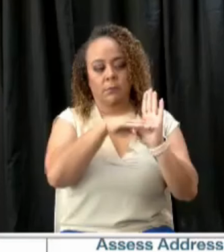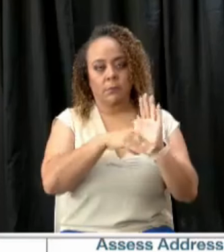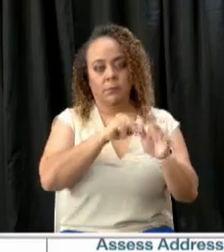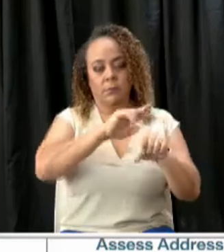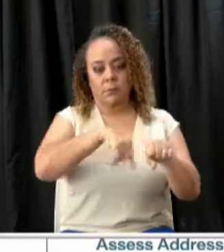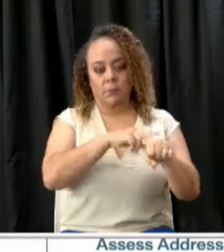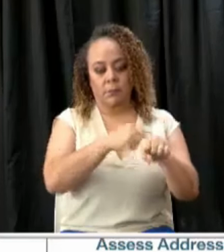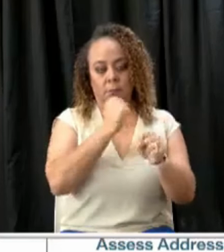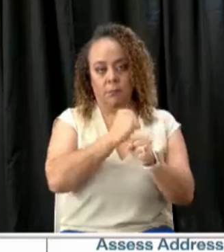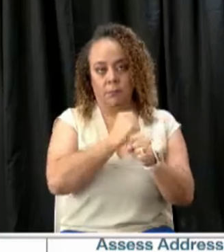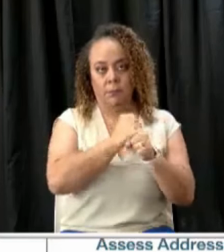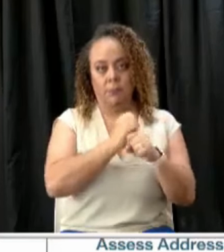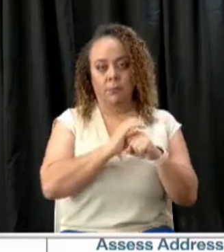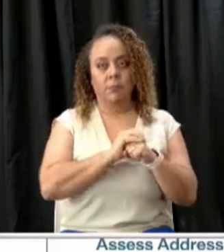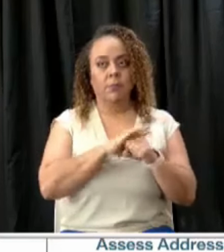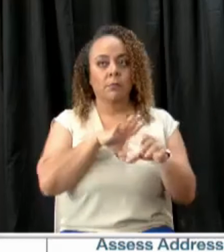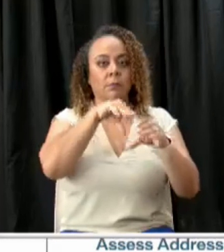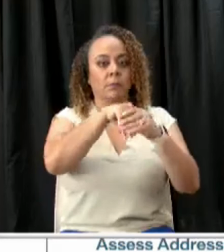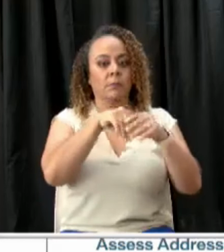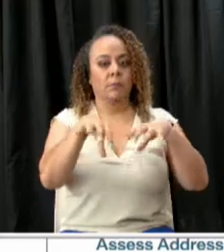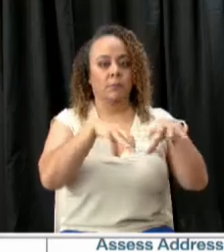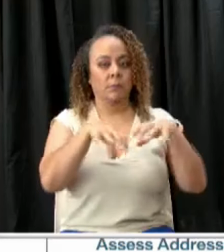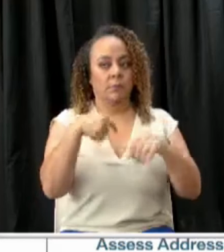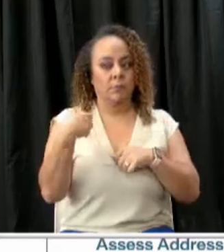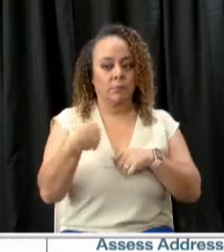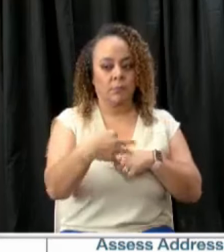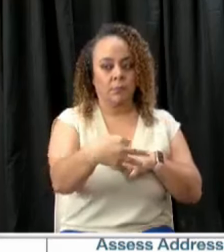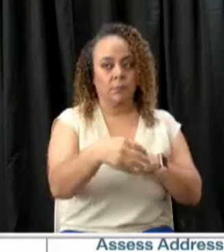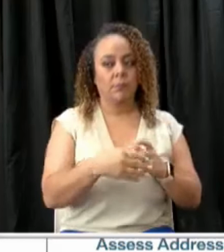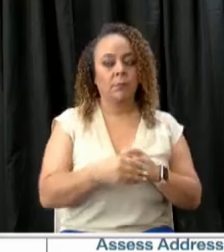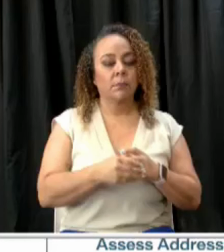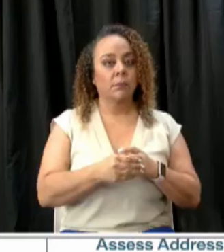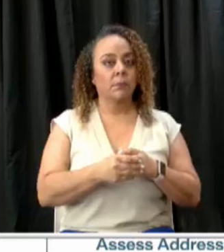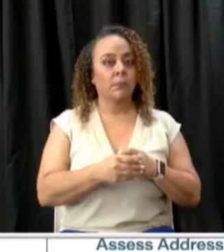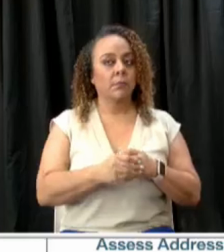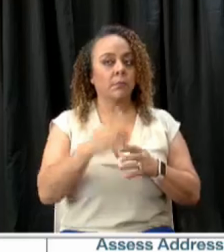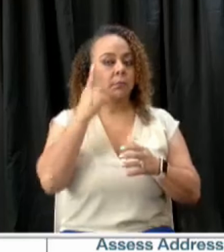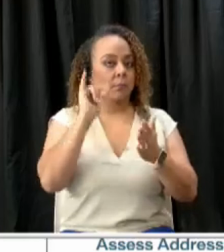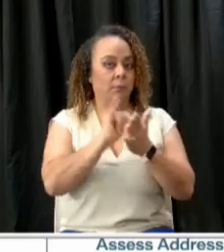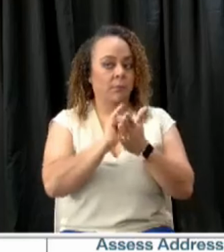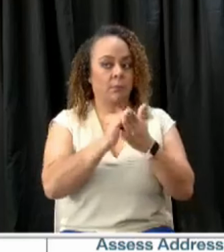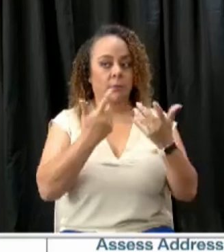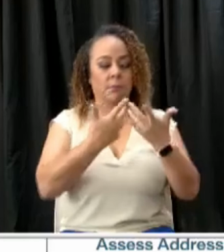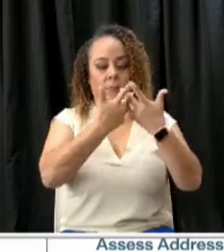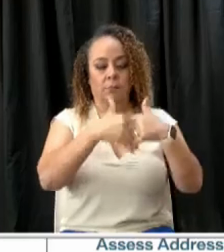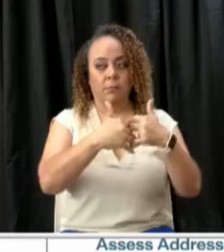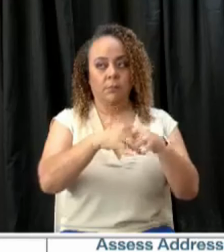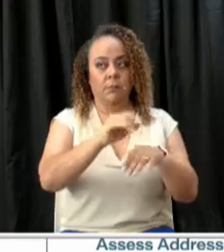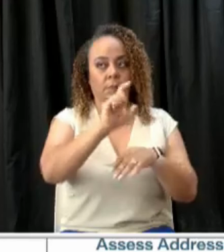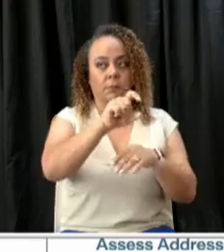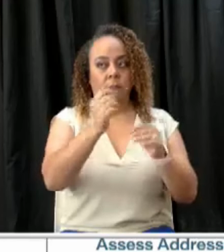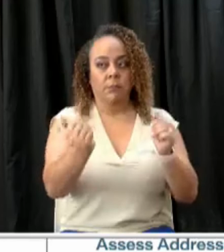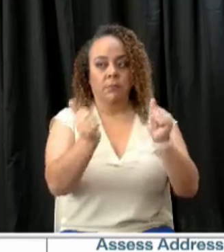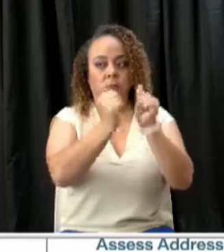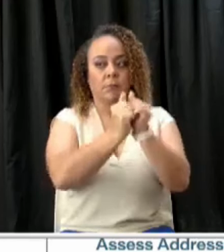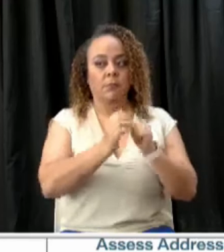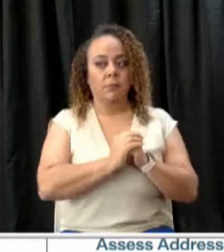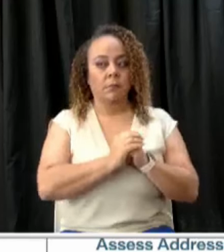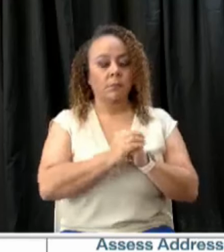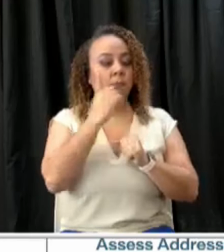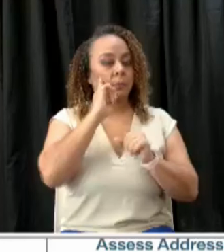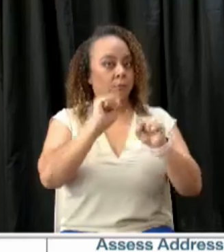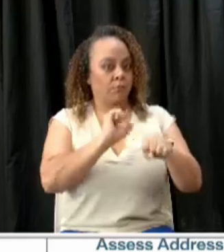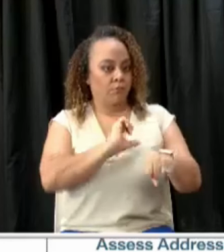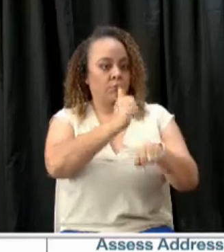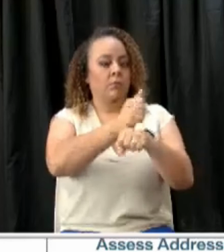de trabajo dentro de las actividades diarias. Y para eso, evidentemente, una empresa va a necesitar acompañamiento para